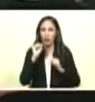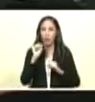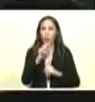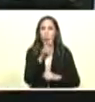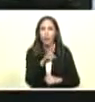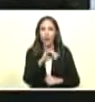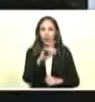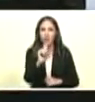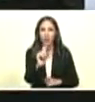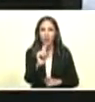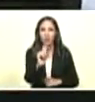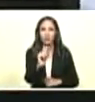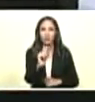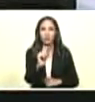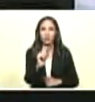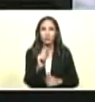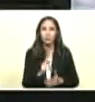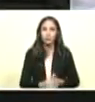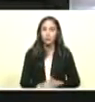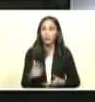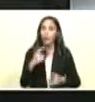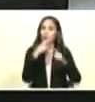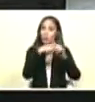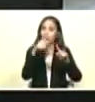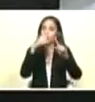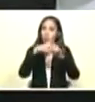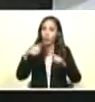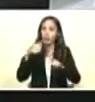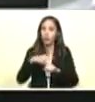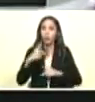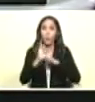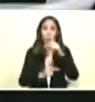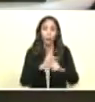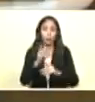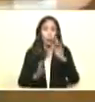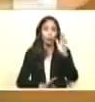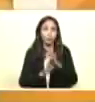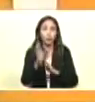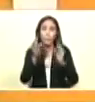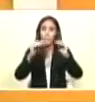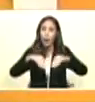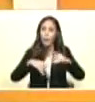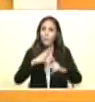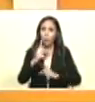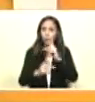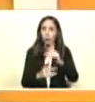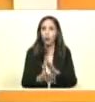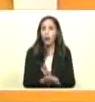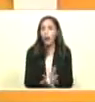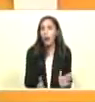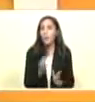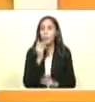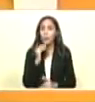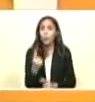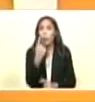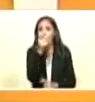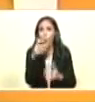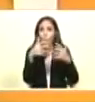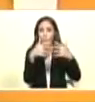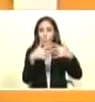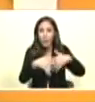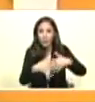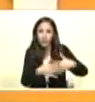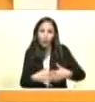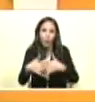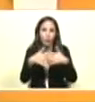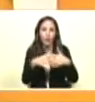diversificar, siempre, en todos los campos, diversificar la capacidad productiva. No depender de un solo productor, no.